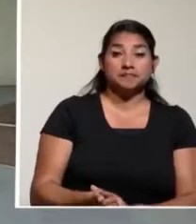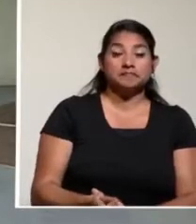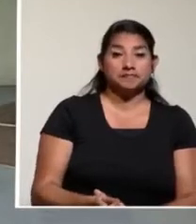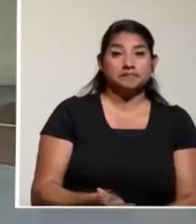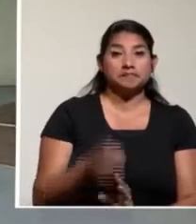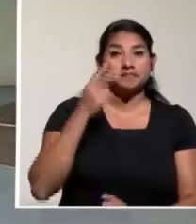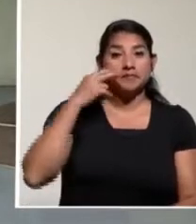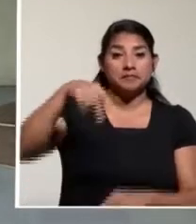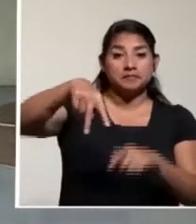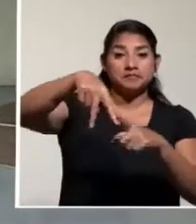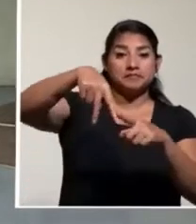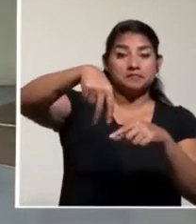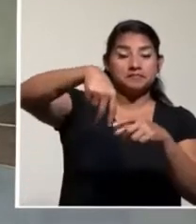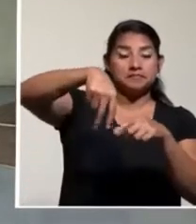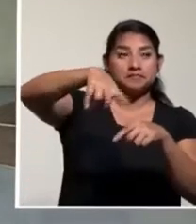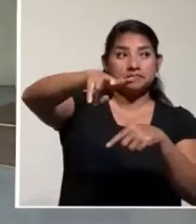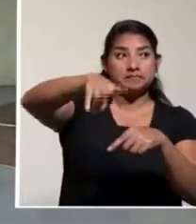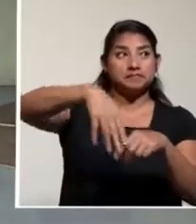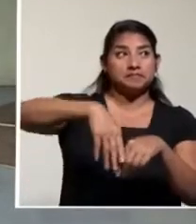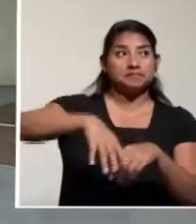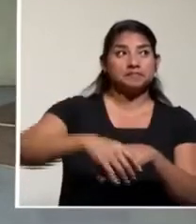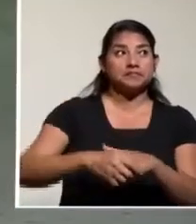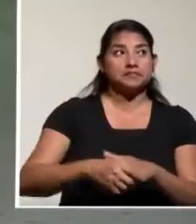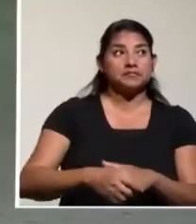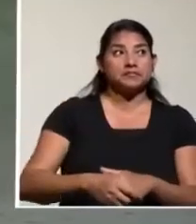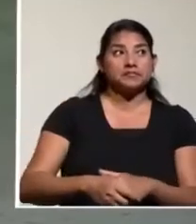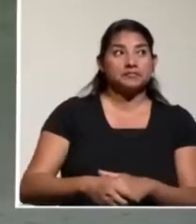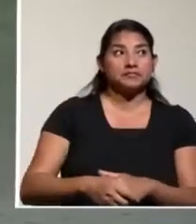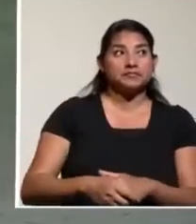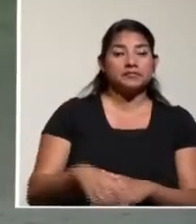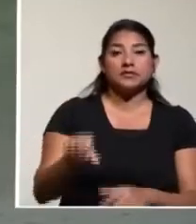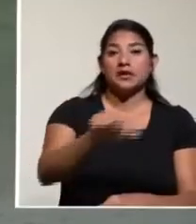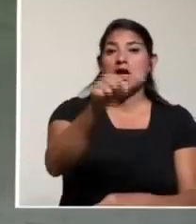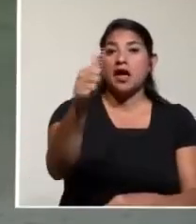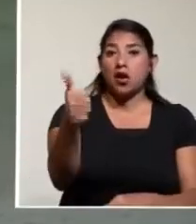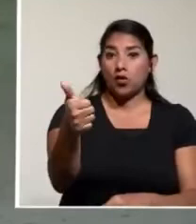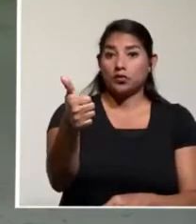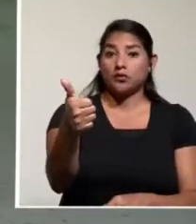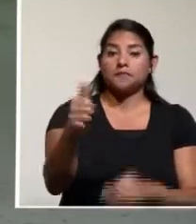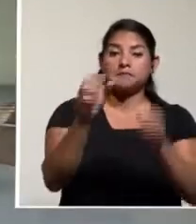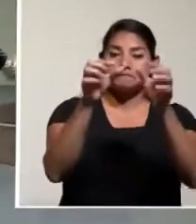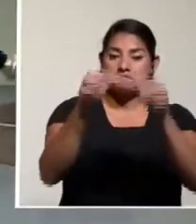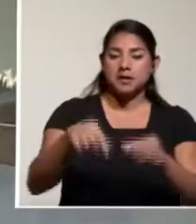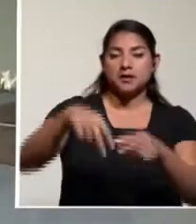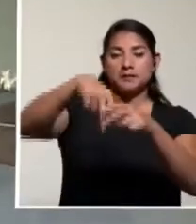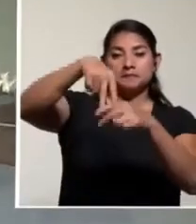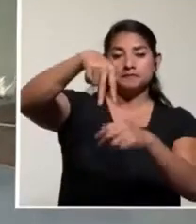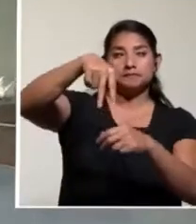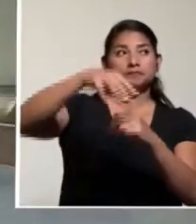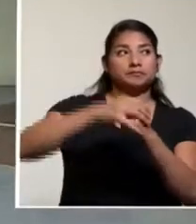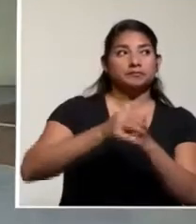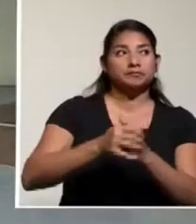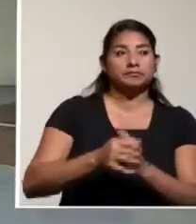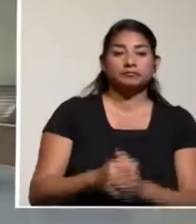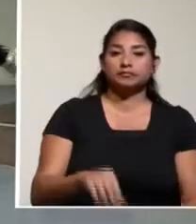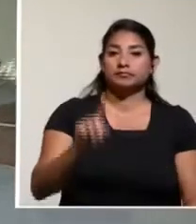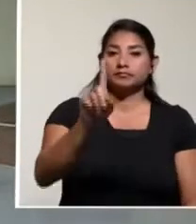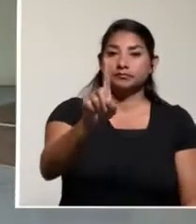Eso. Y alto. El otro lado de nuestra extremidad inferior. Y